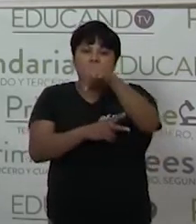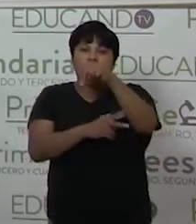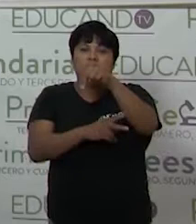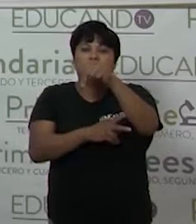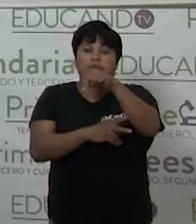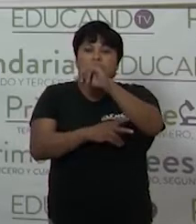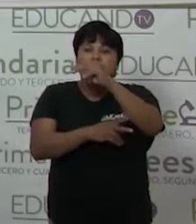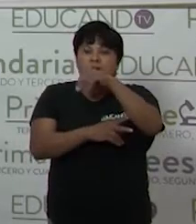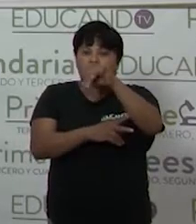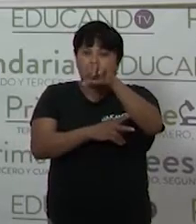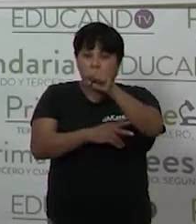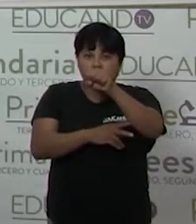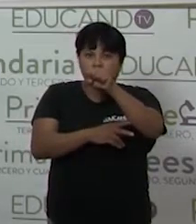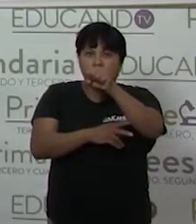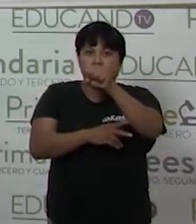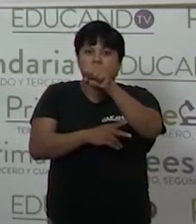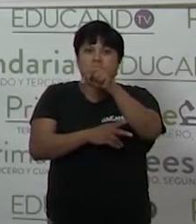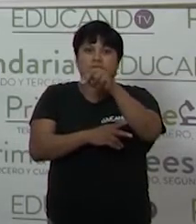niños